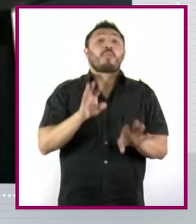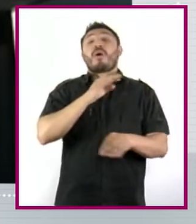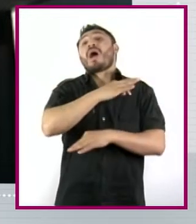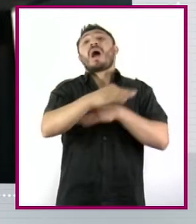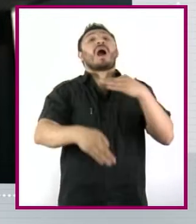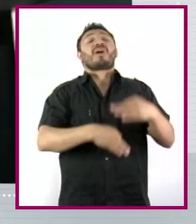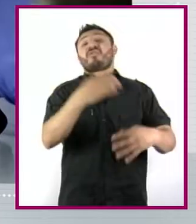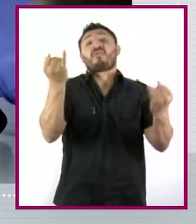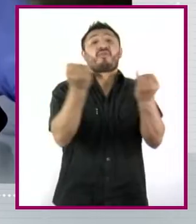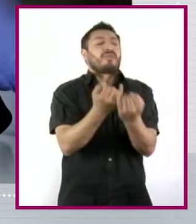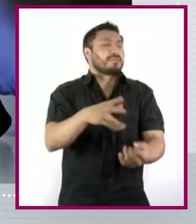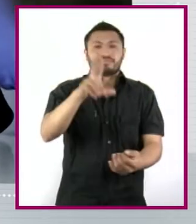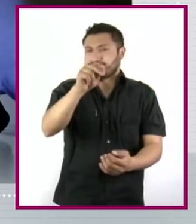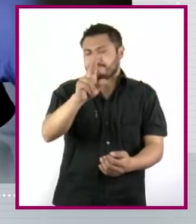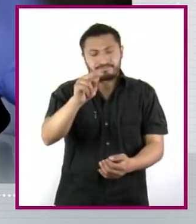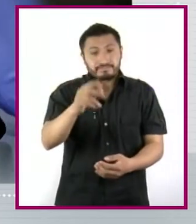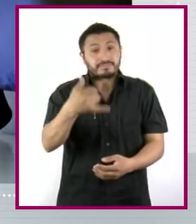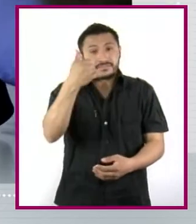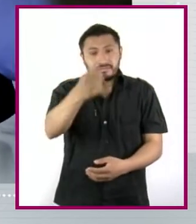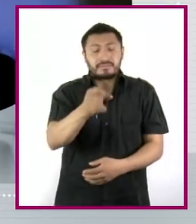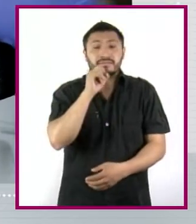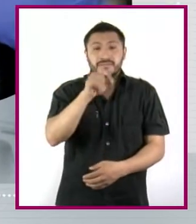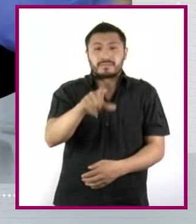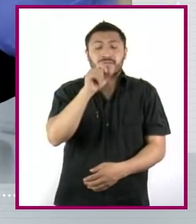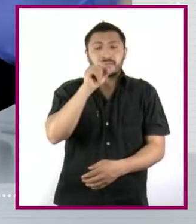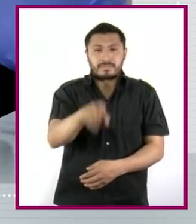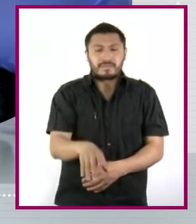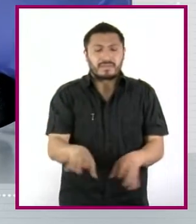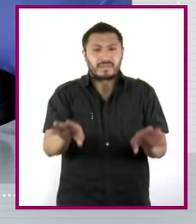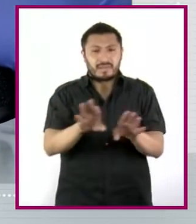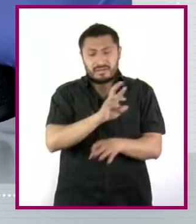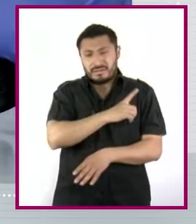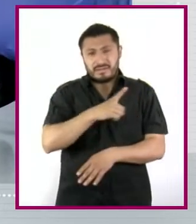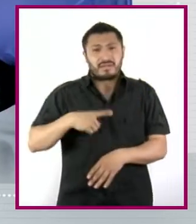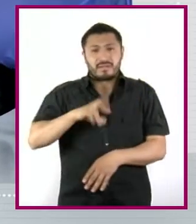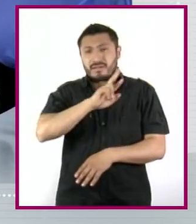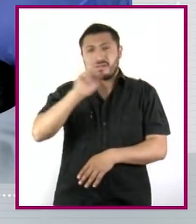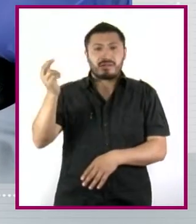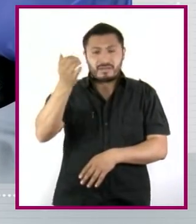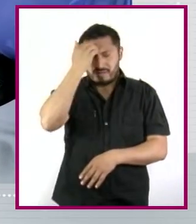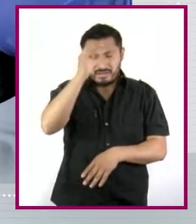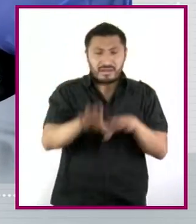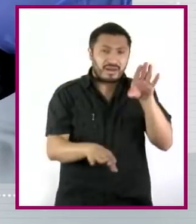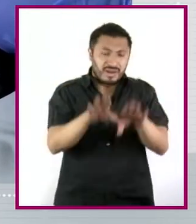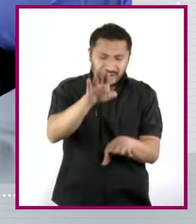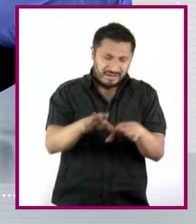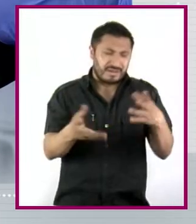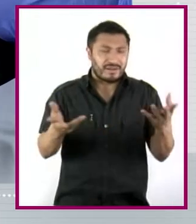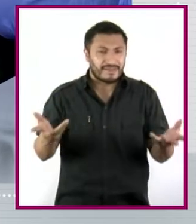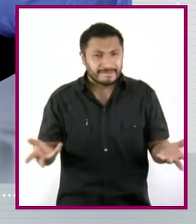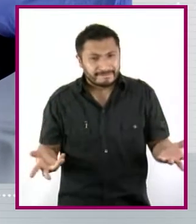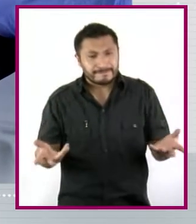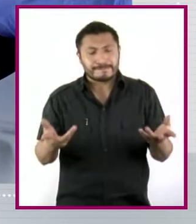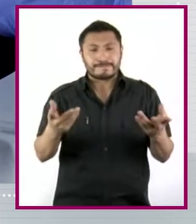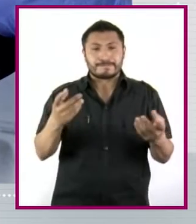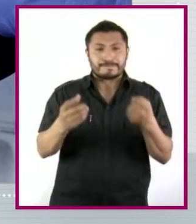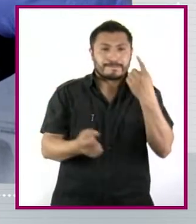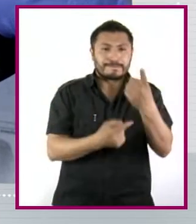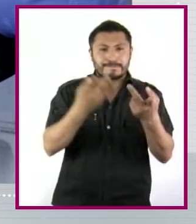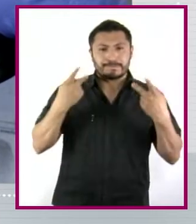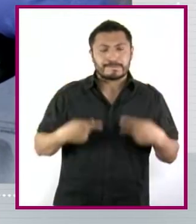de ninguna manera, y también hay que reconocerlo que en algunos casos, algunos